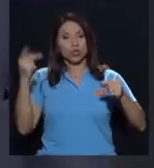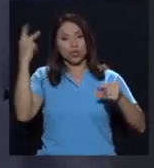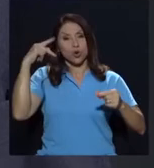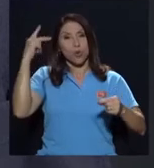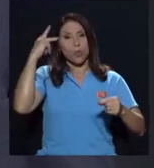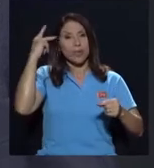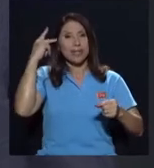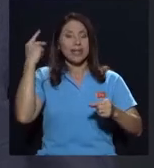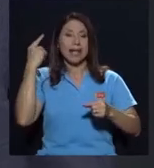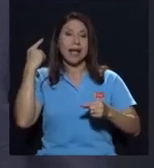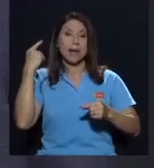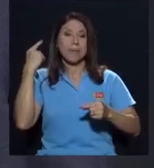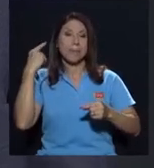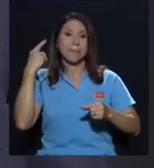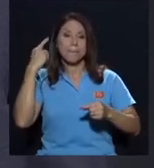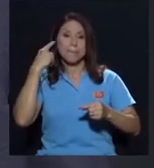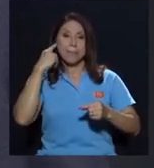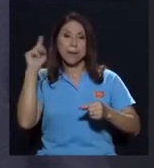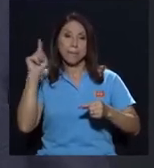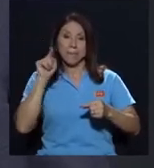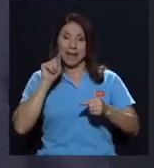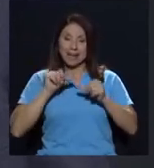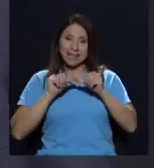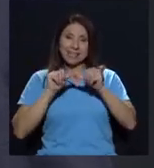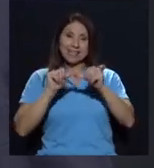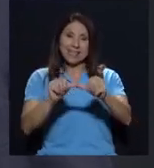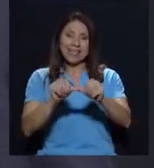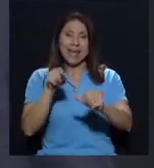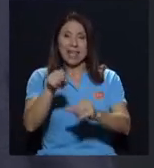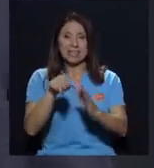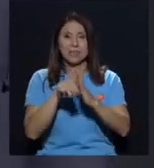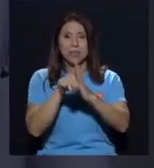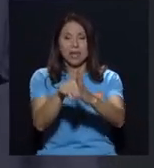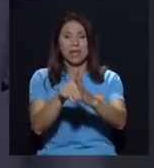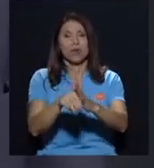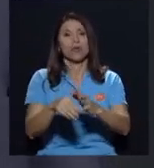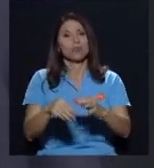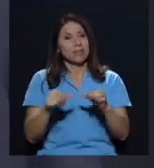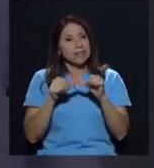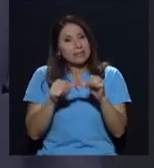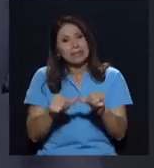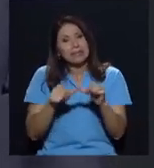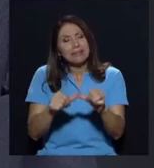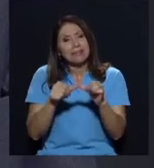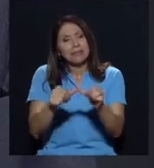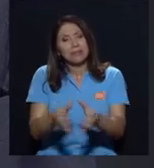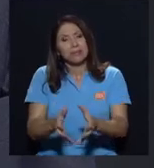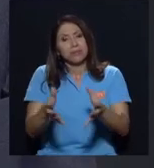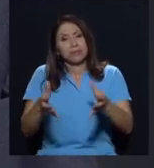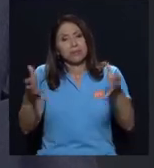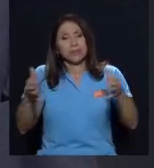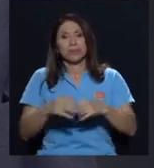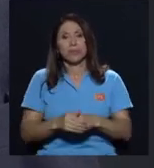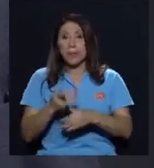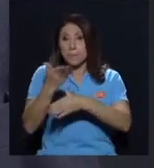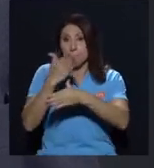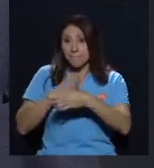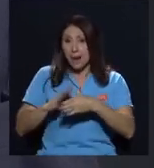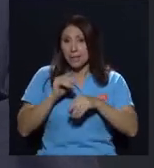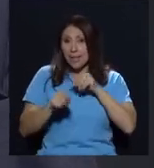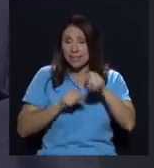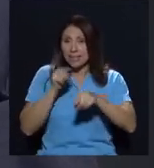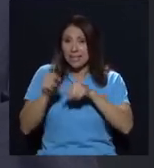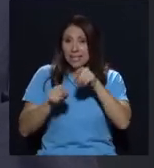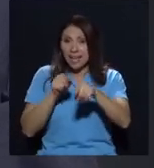siga operando se va a aumentar y parte de las críticas a la globalización y parte de un cierto